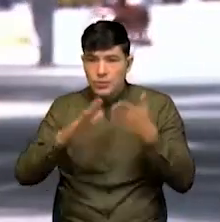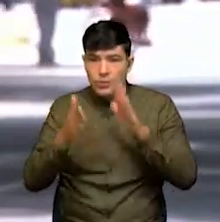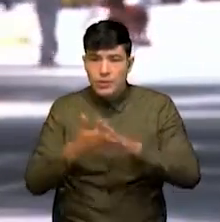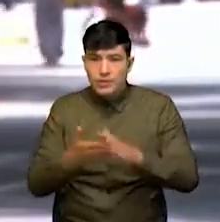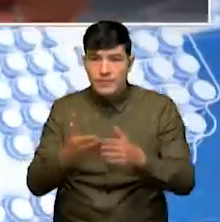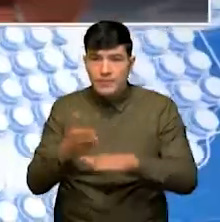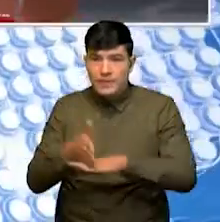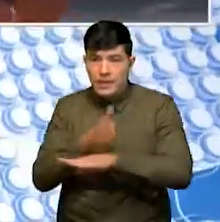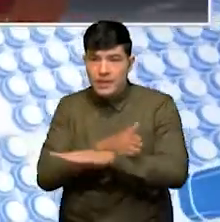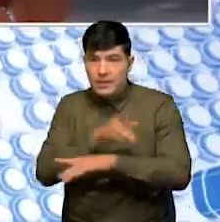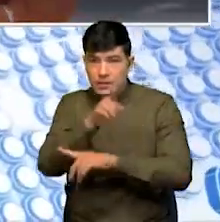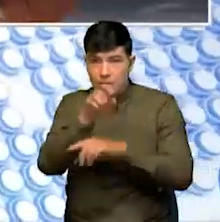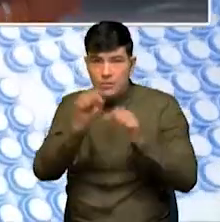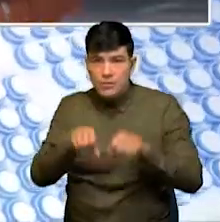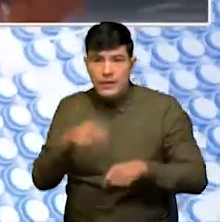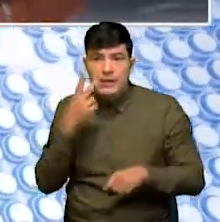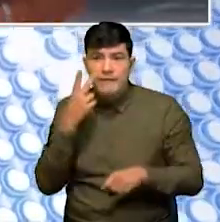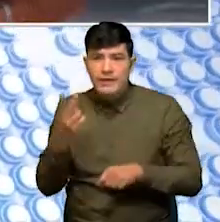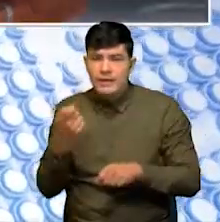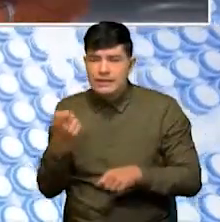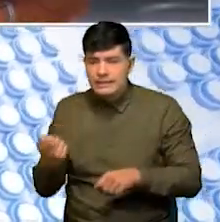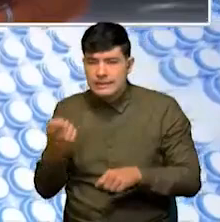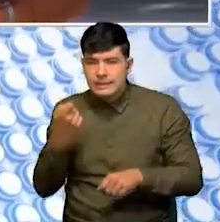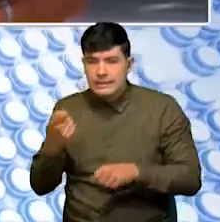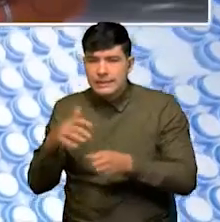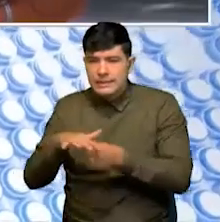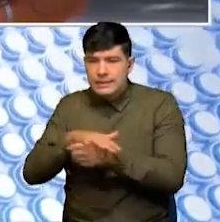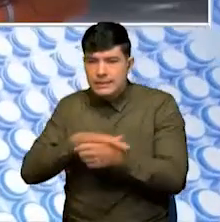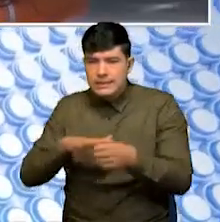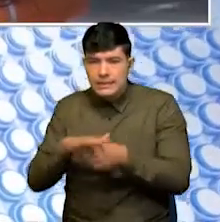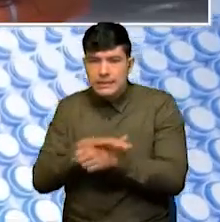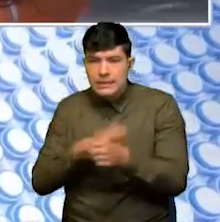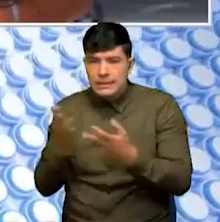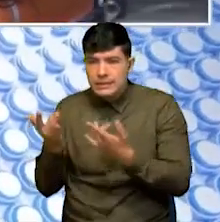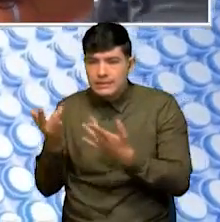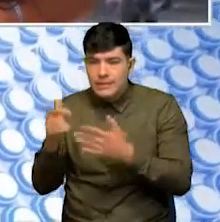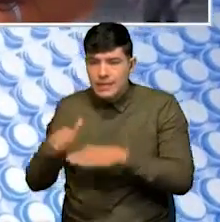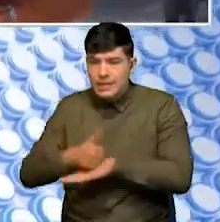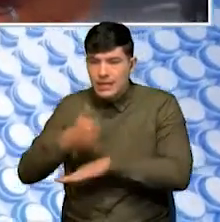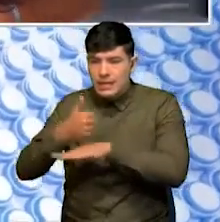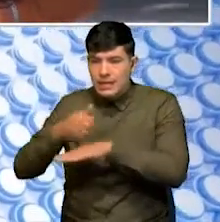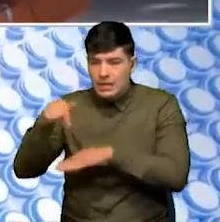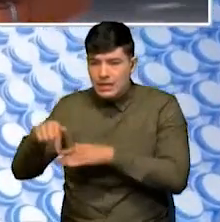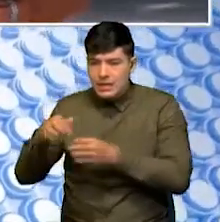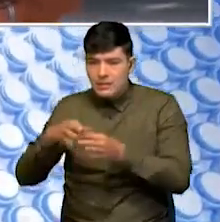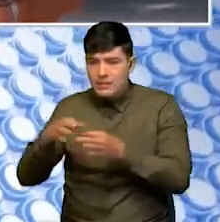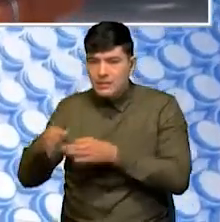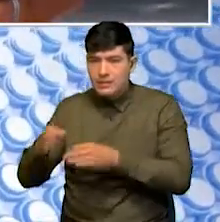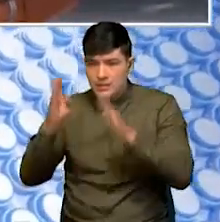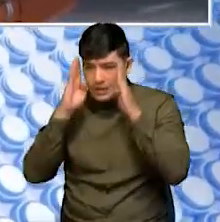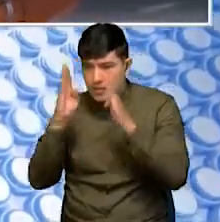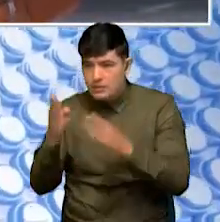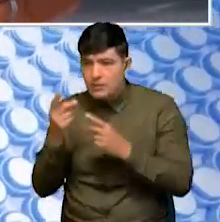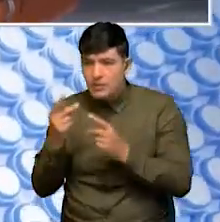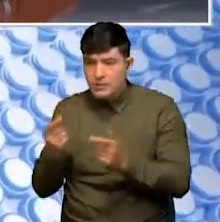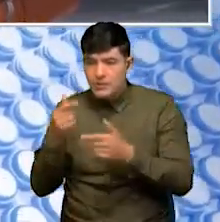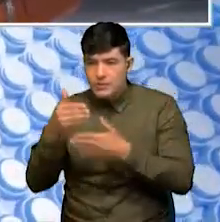Como bien lo pueden evidenciar, esta es una delicada situación en la que se espera que las autoridades municipales intervengan